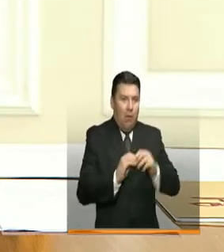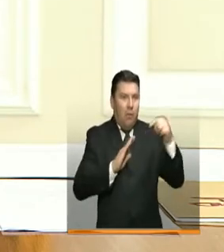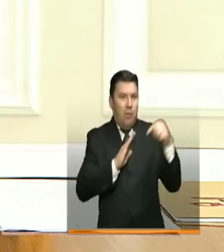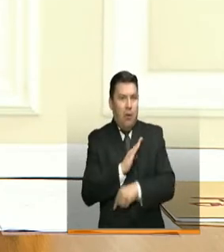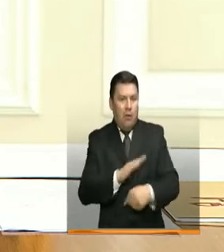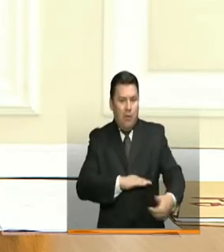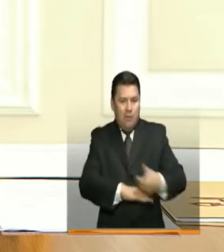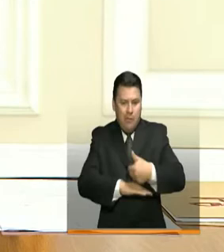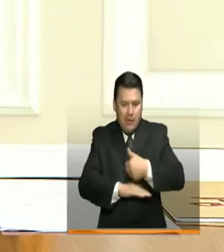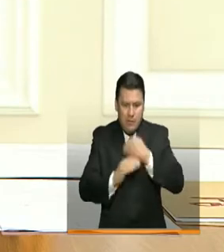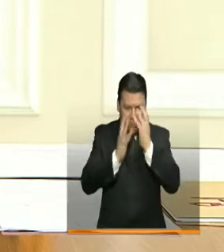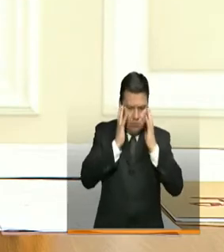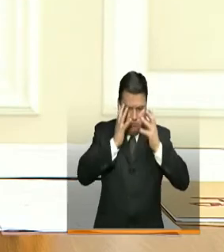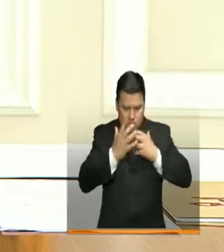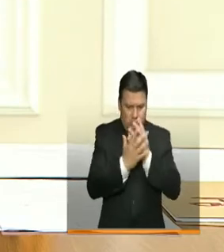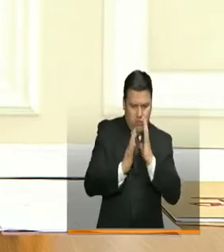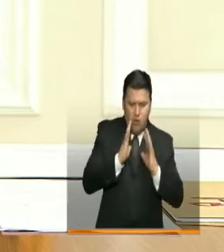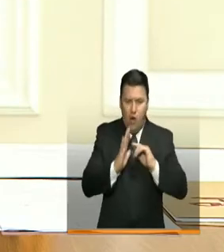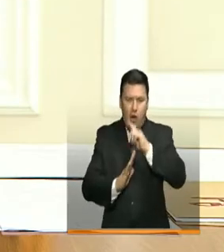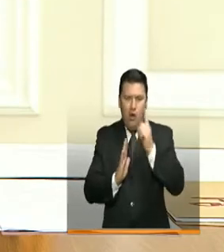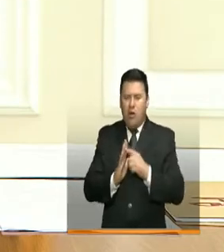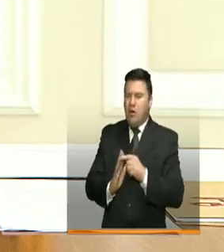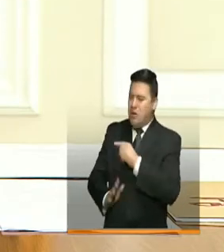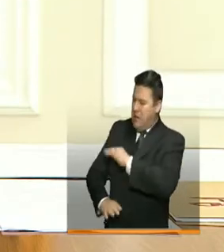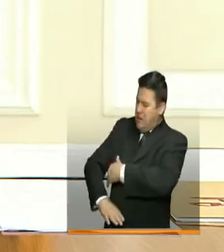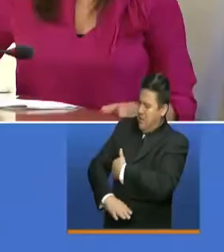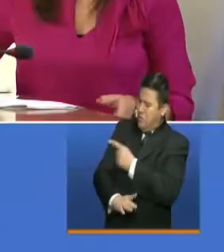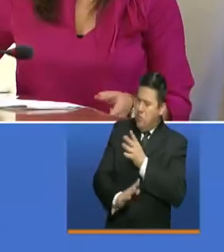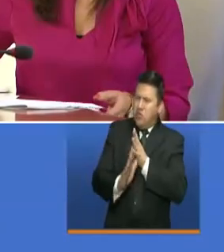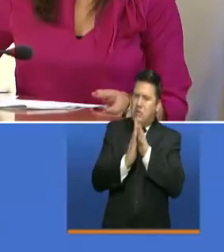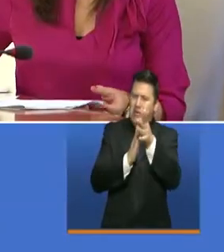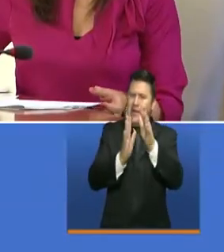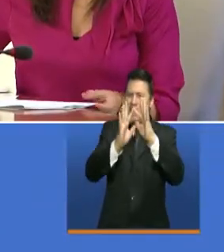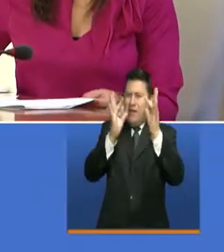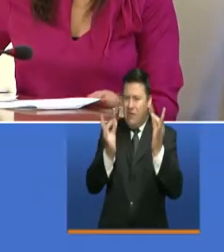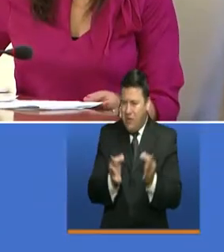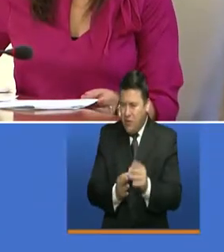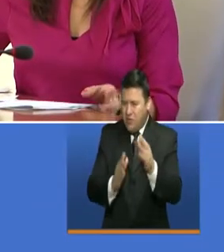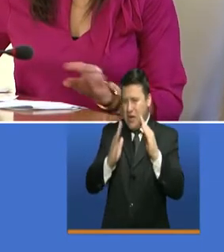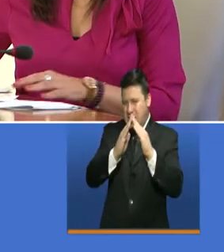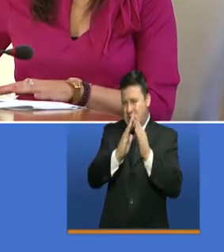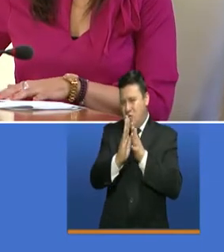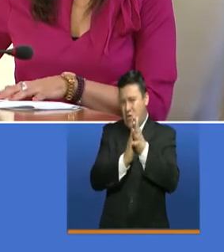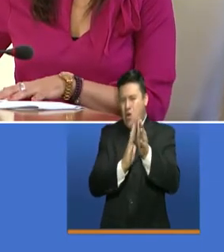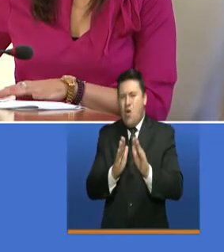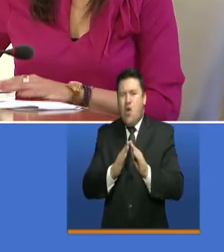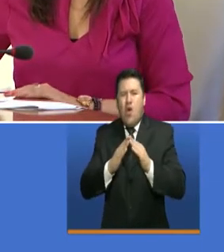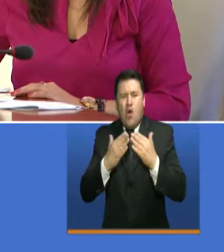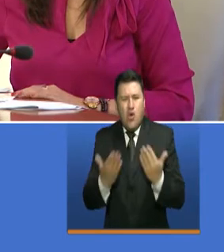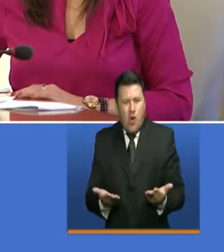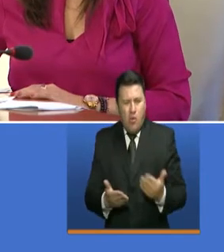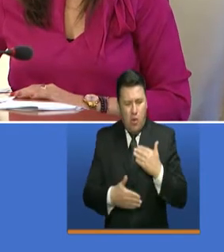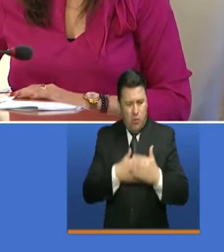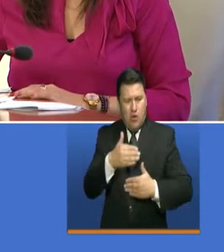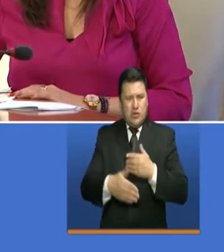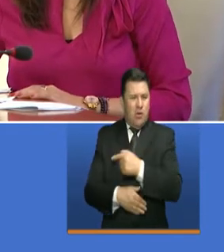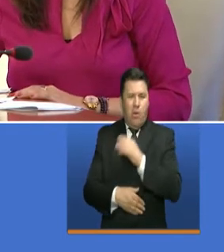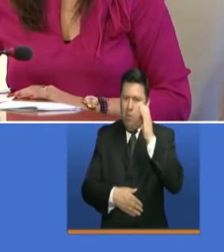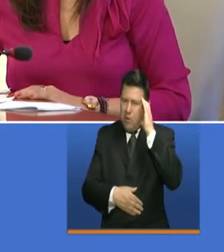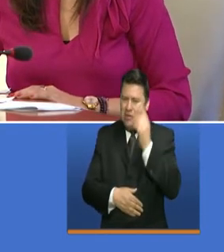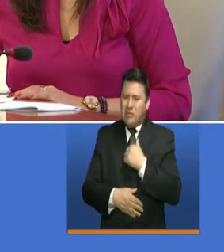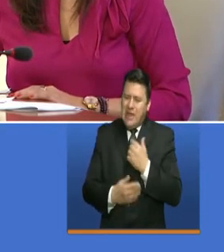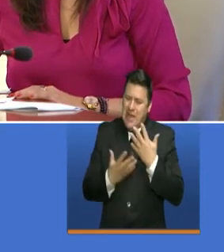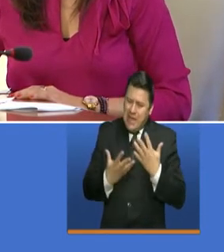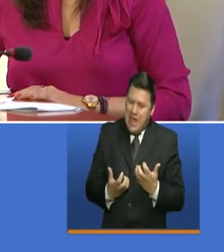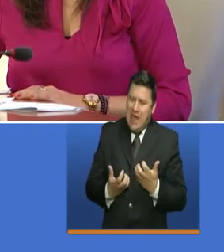profundamente riguroso. Ministra María Victoria, ¿por qué no le cuenta a las familias en sus casas cómo va ese proceso donde